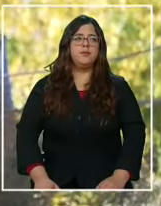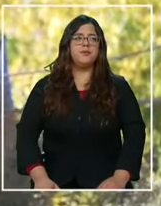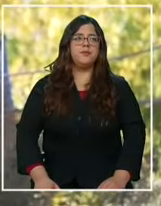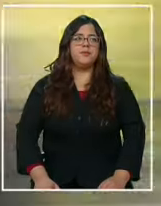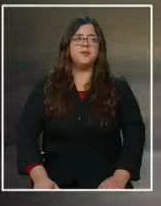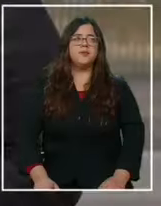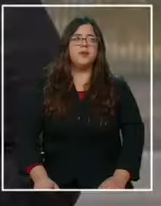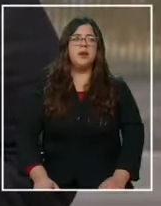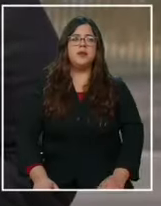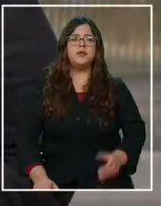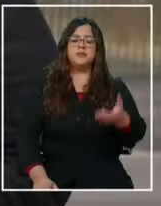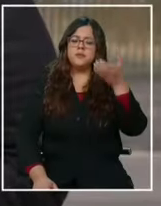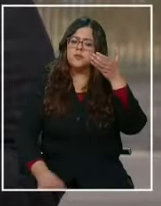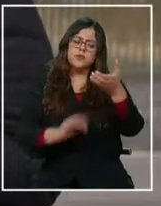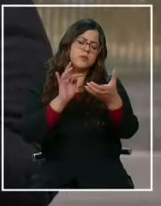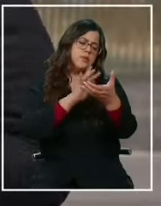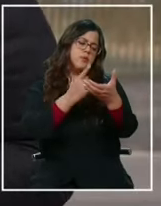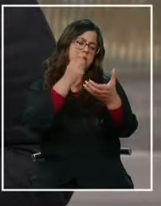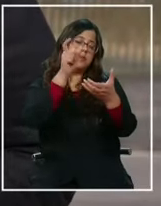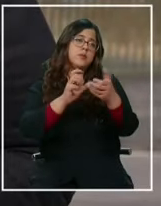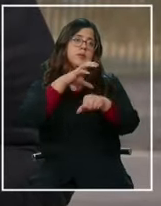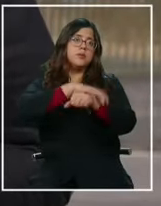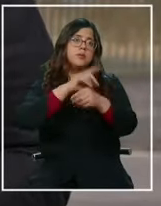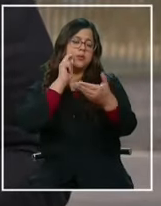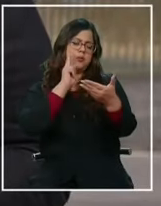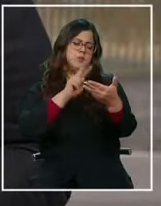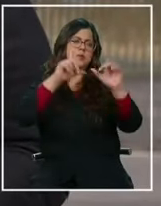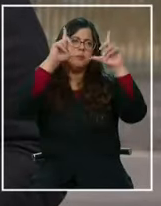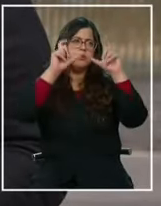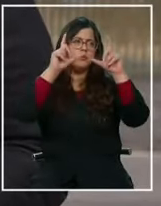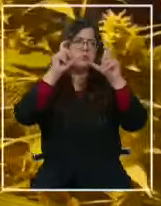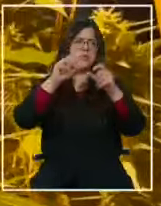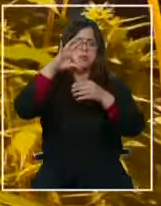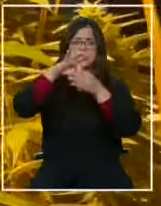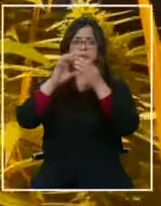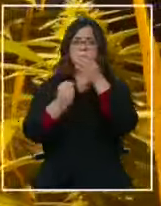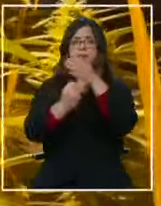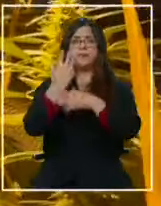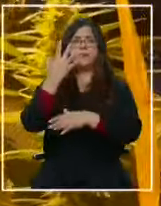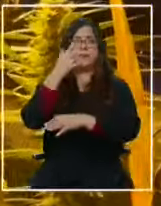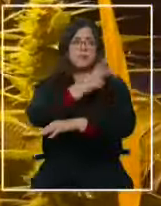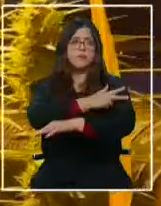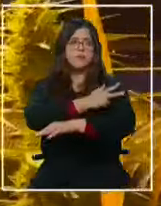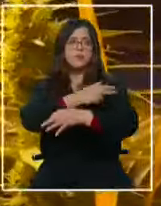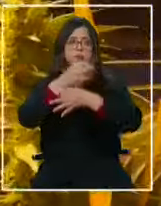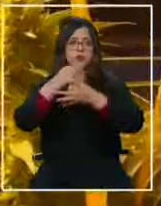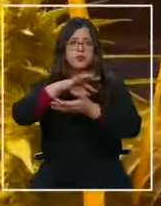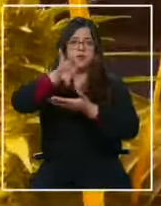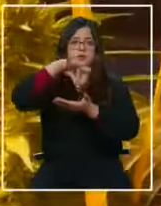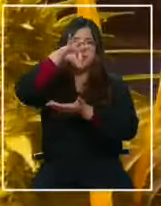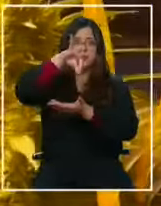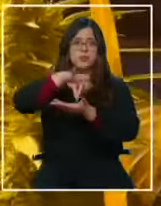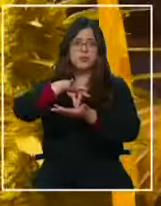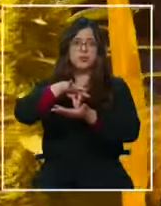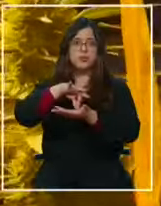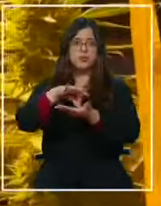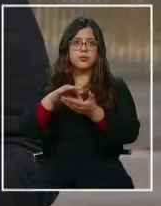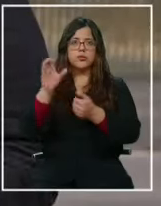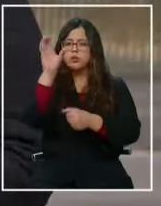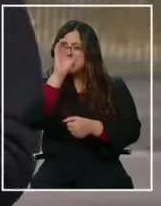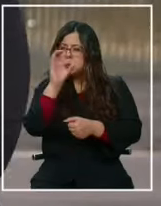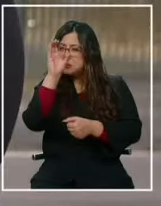En el celular de uno de los detenidos se encontró la fotografía de una planta de marihuana, fotografía que estaba georreferenciada. Al buscar